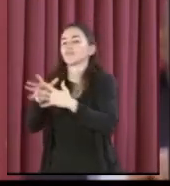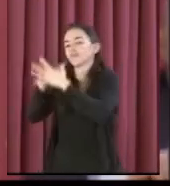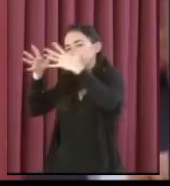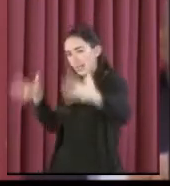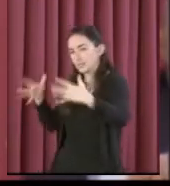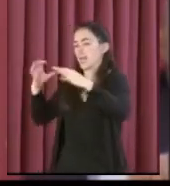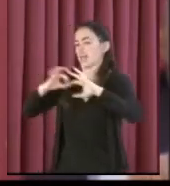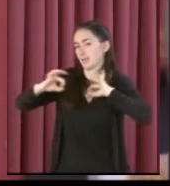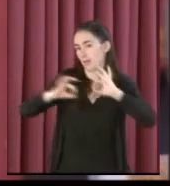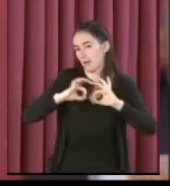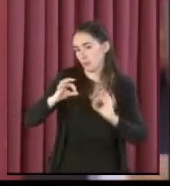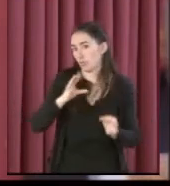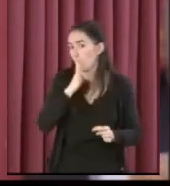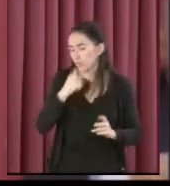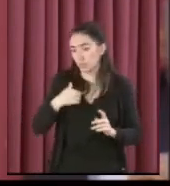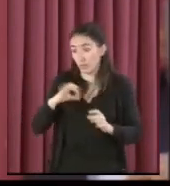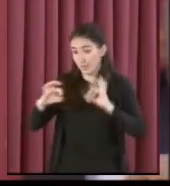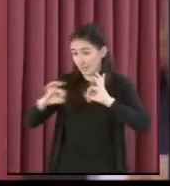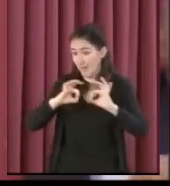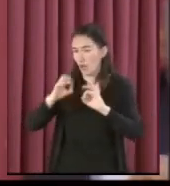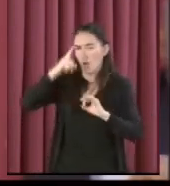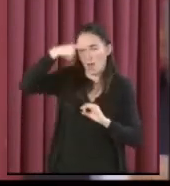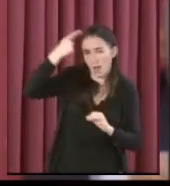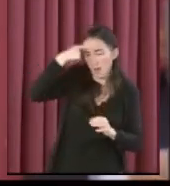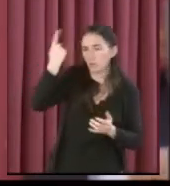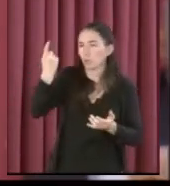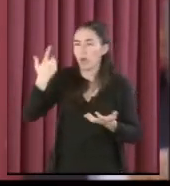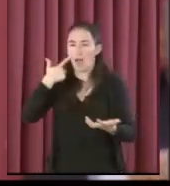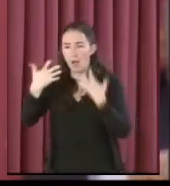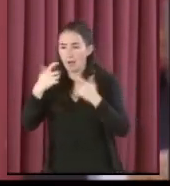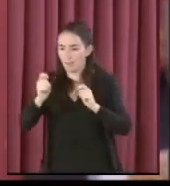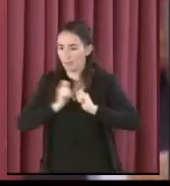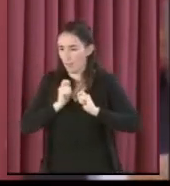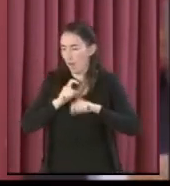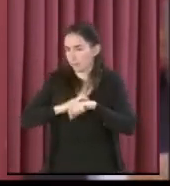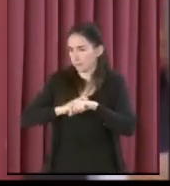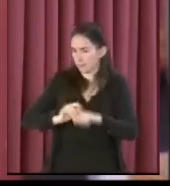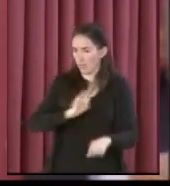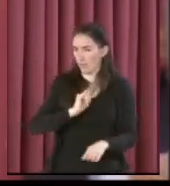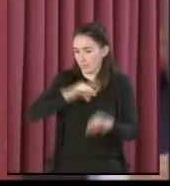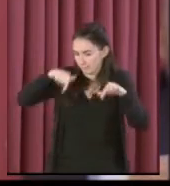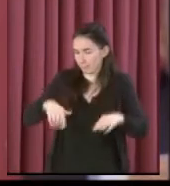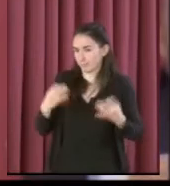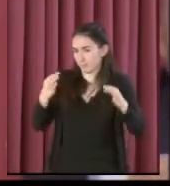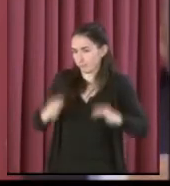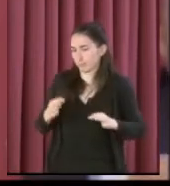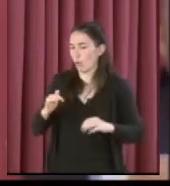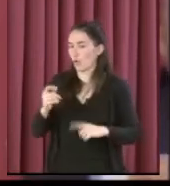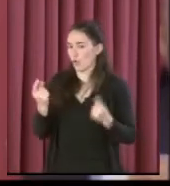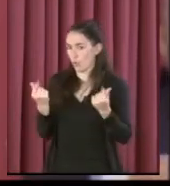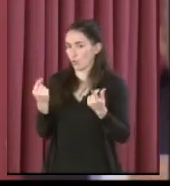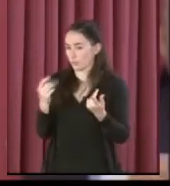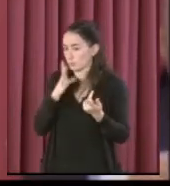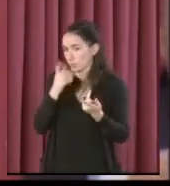rasgos identitarios de una ciudad inspiradora y vibrante. Se convierten, por tanto, cada vez más en características